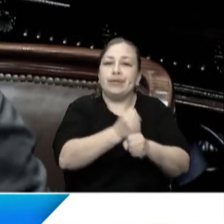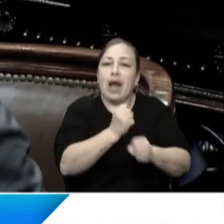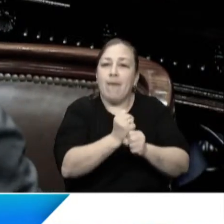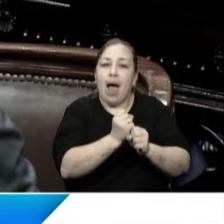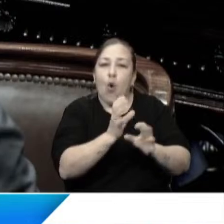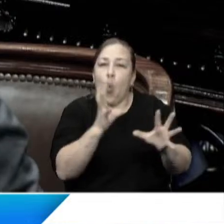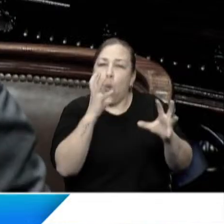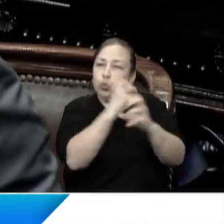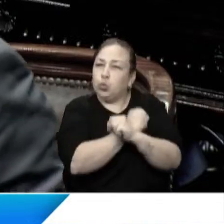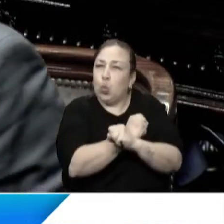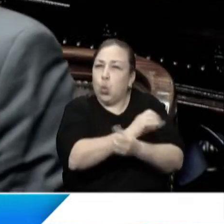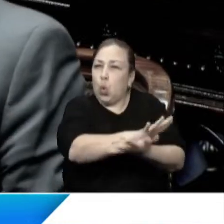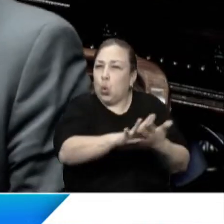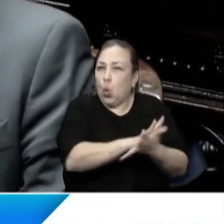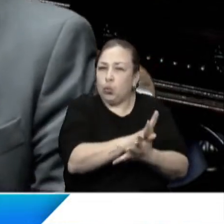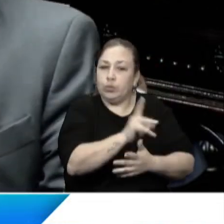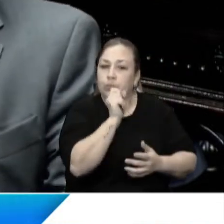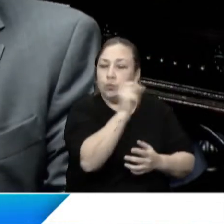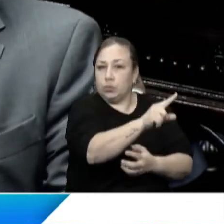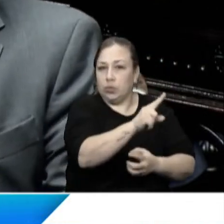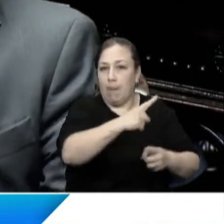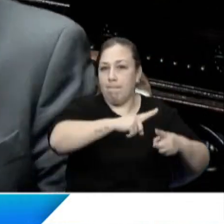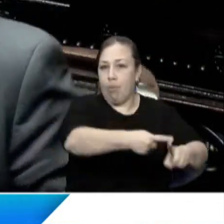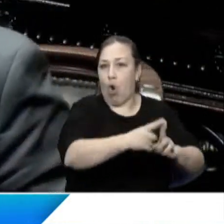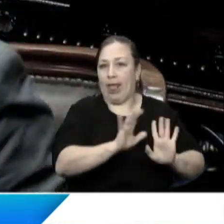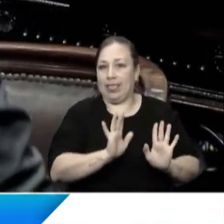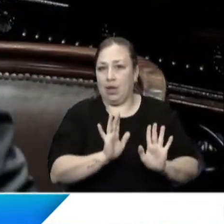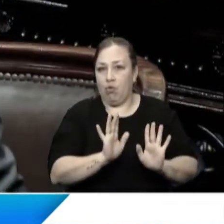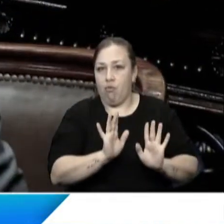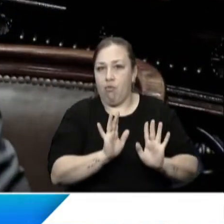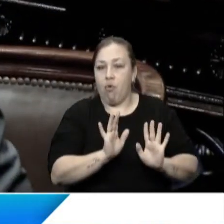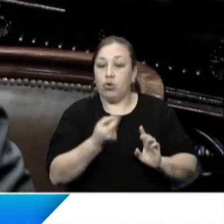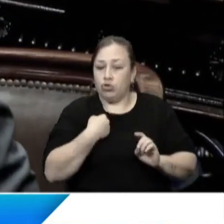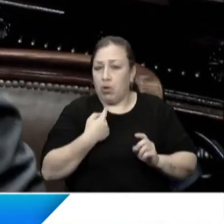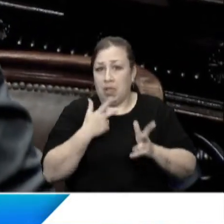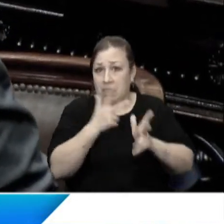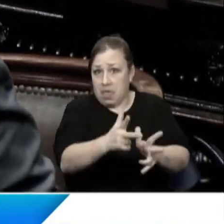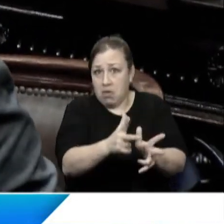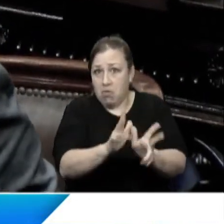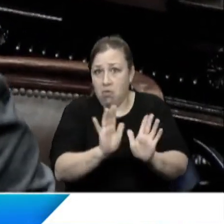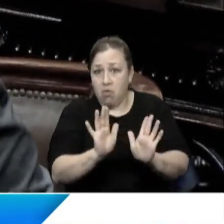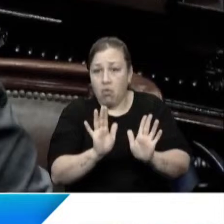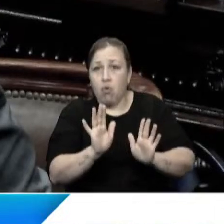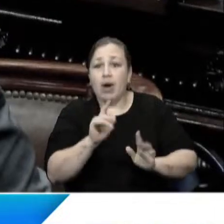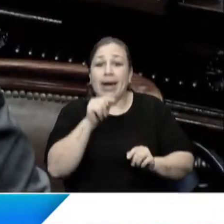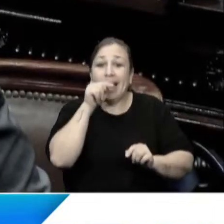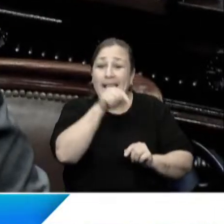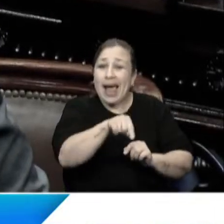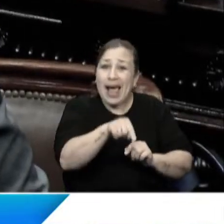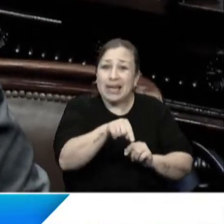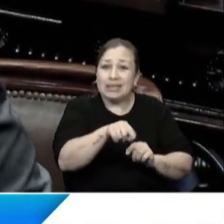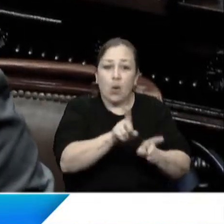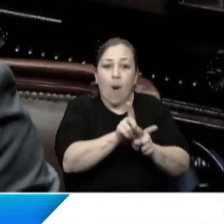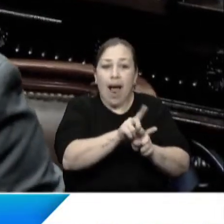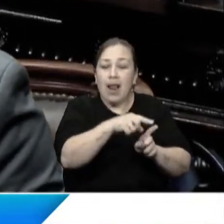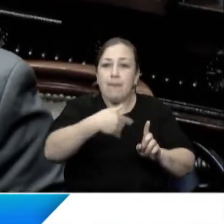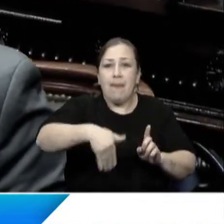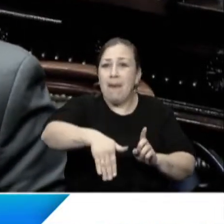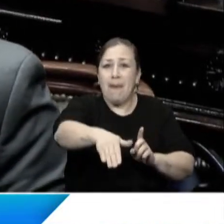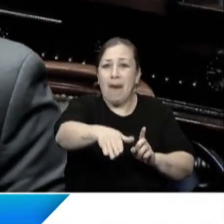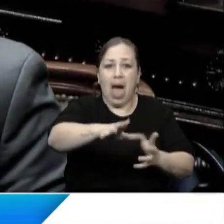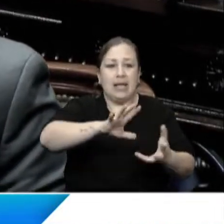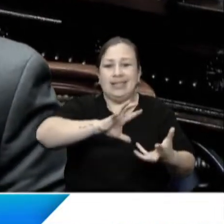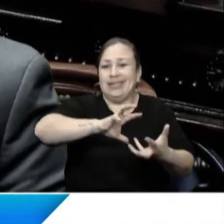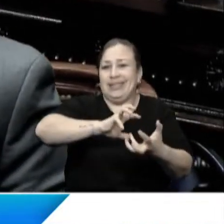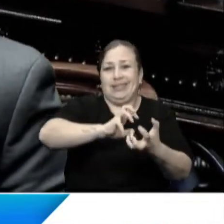la liviandad argumental. Y lo digo porque eso lleva al deterioro de la